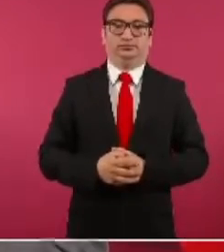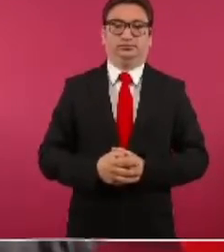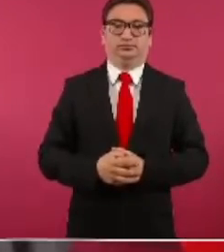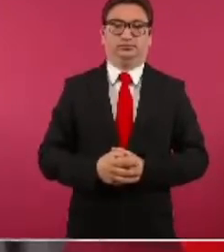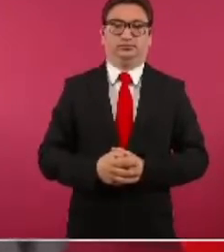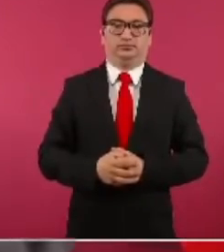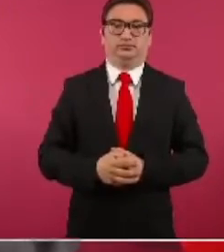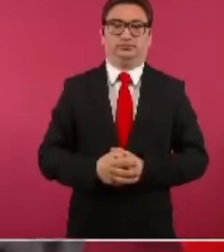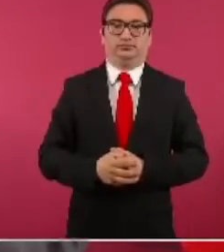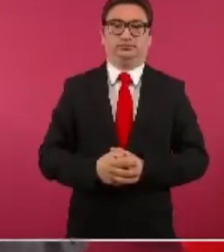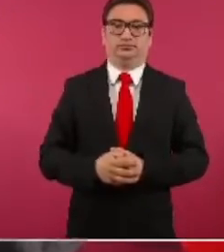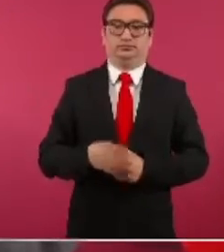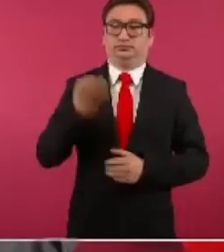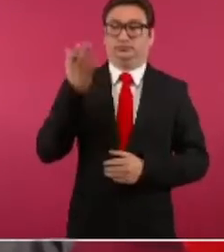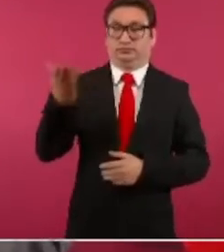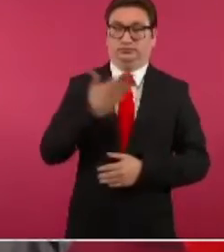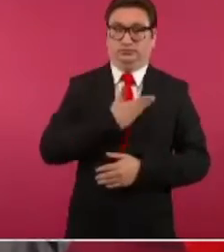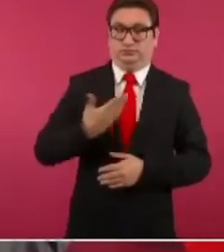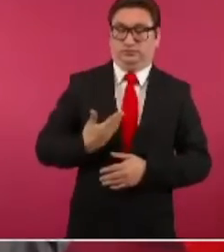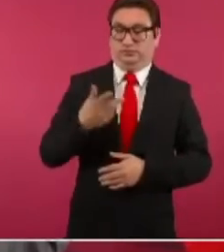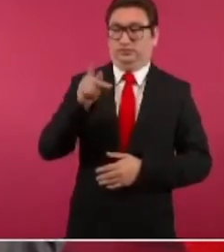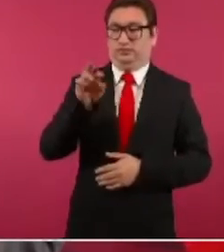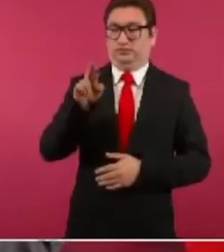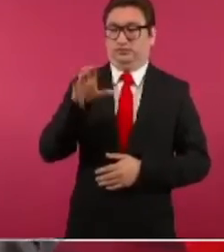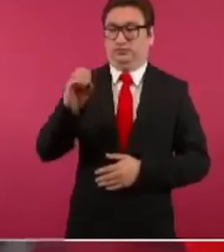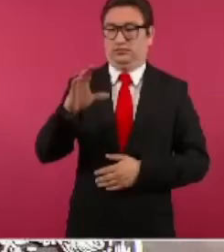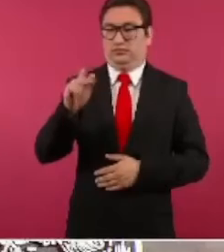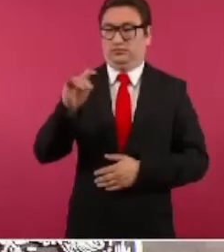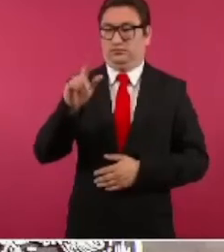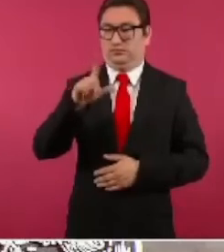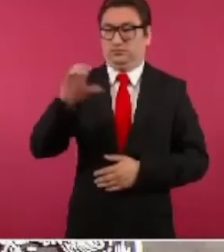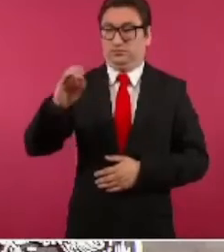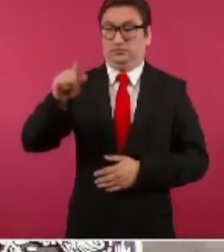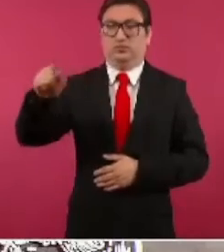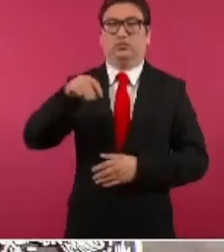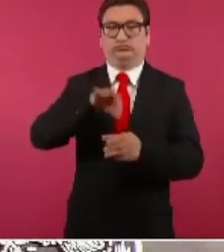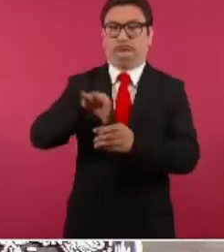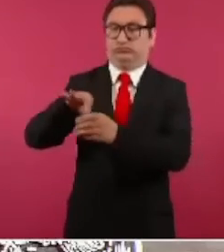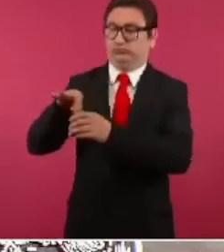El presidente Pedro Castillo ganó elecciones